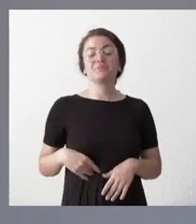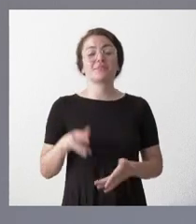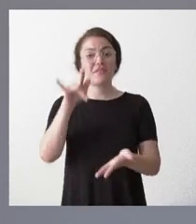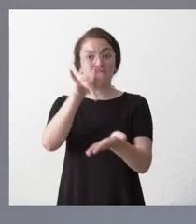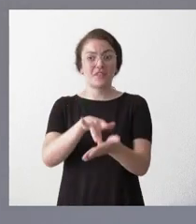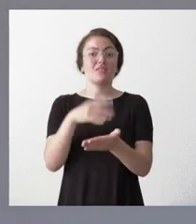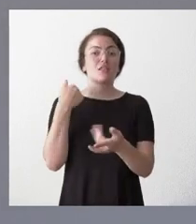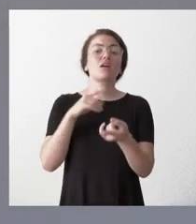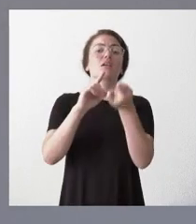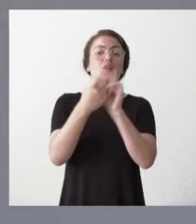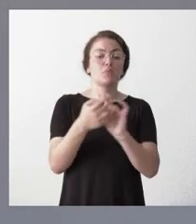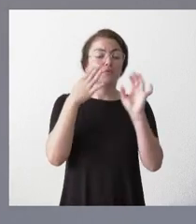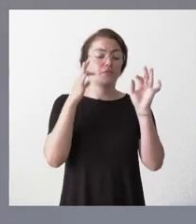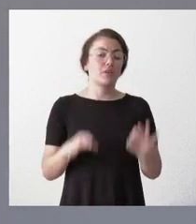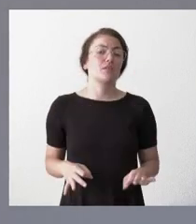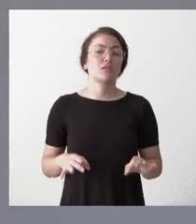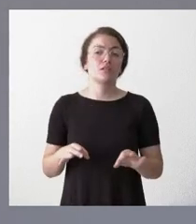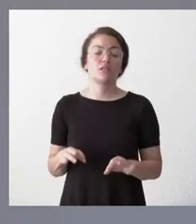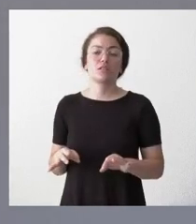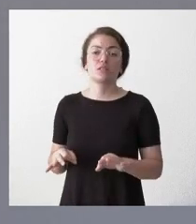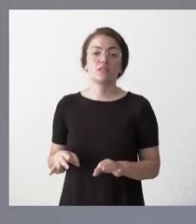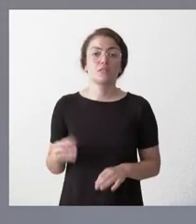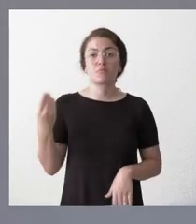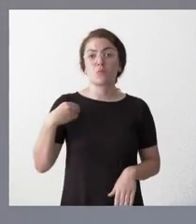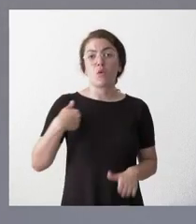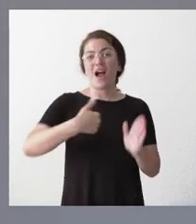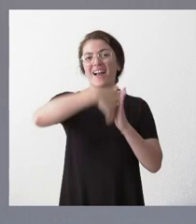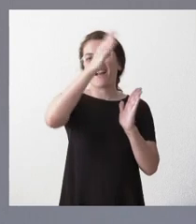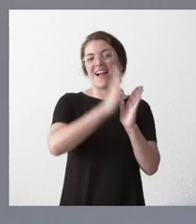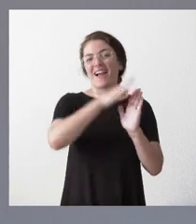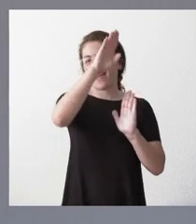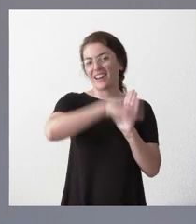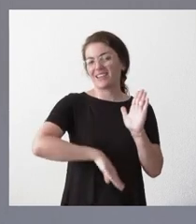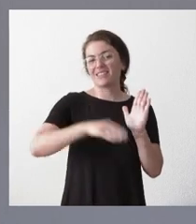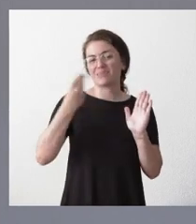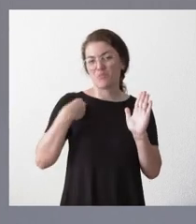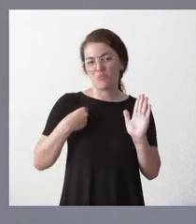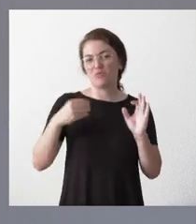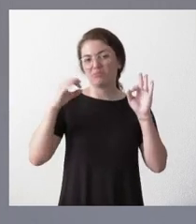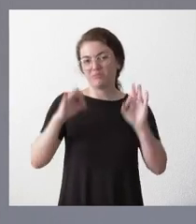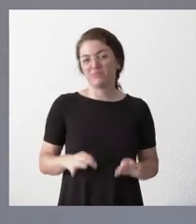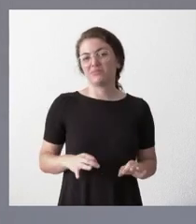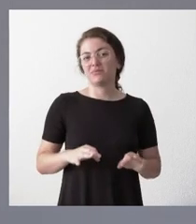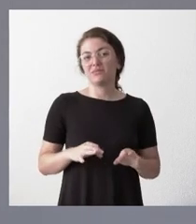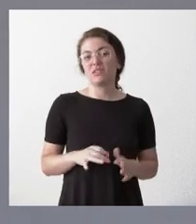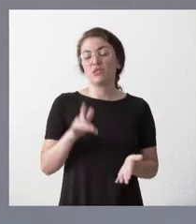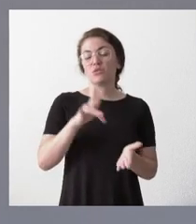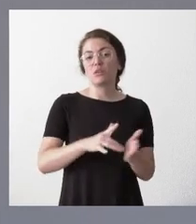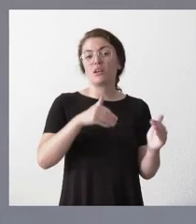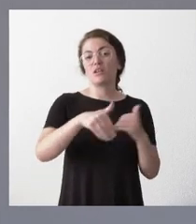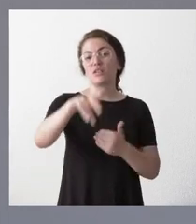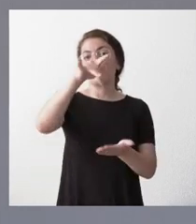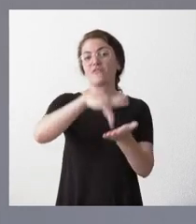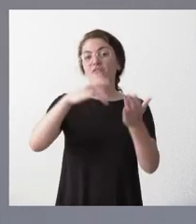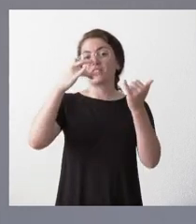cuando estaba previsto. El cartel queremos que sea el mismo y cuando tengamos la nueva fecha, porque se pueda encuadrar